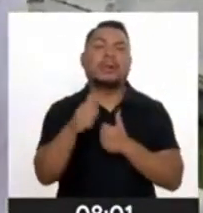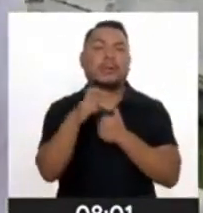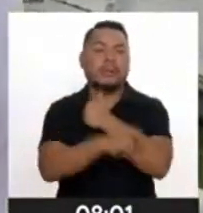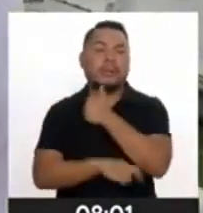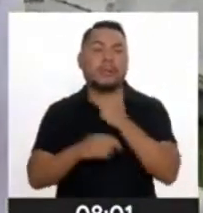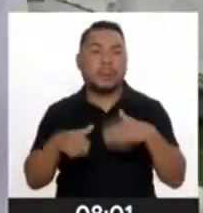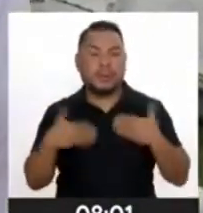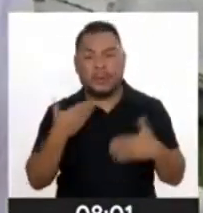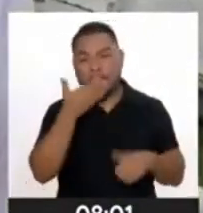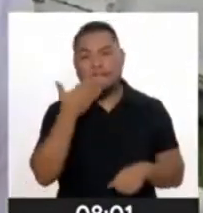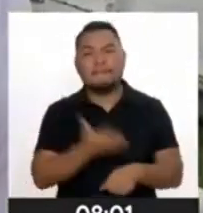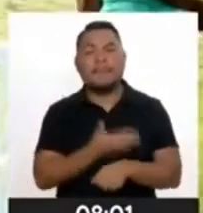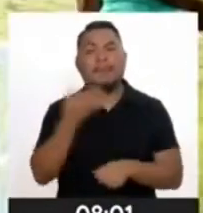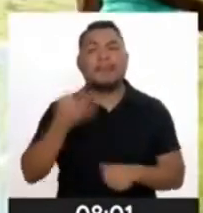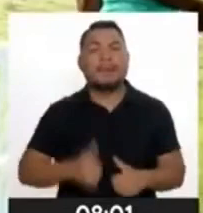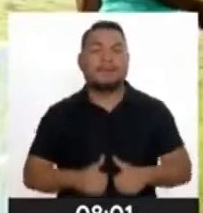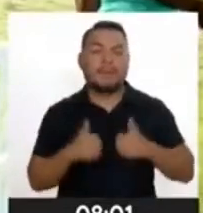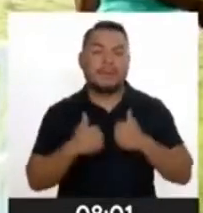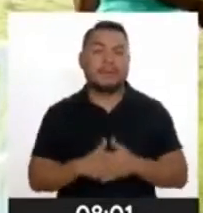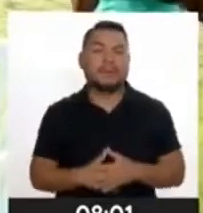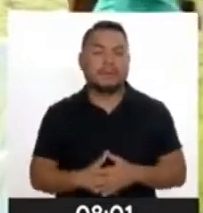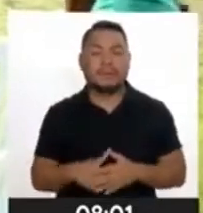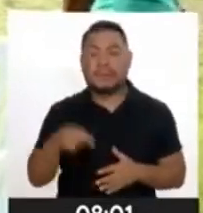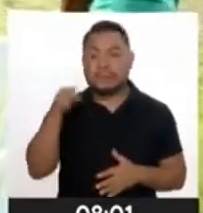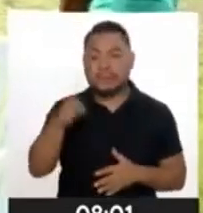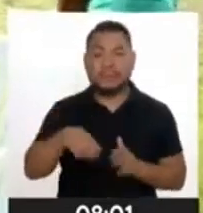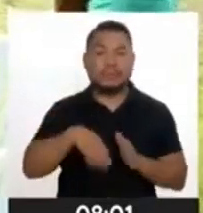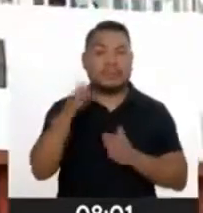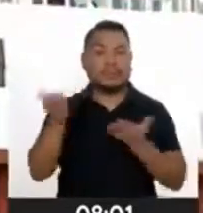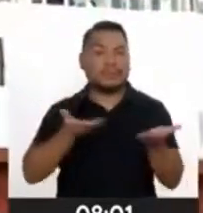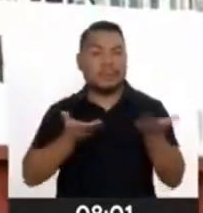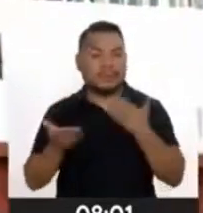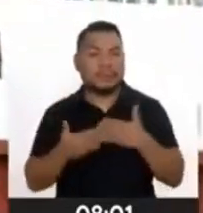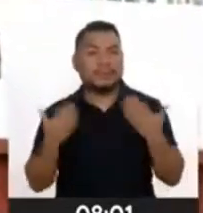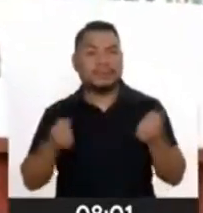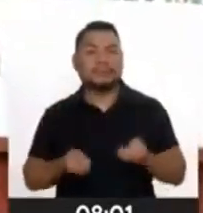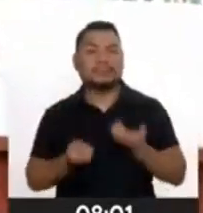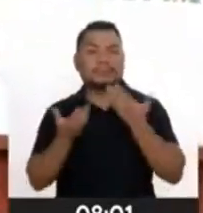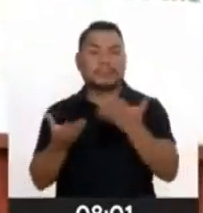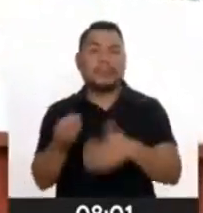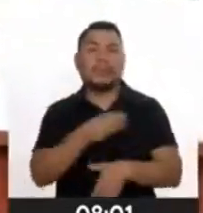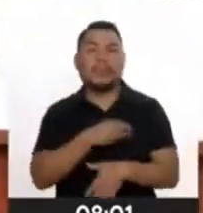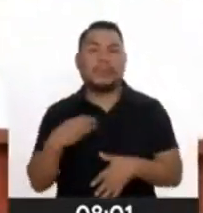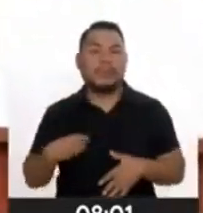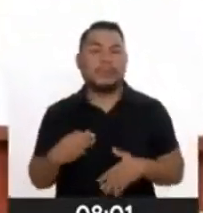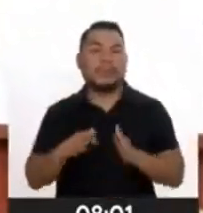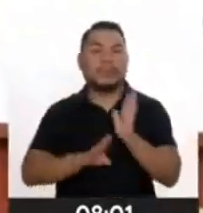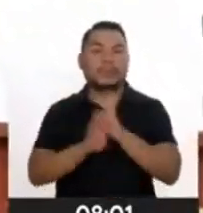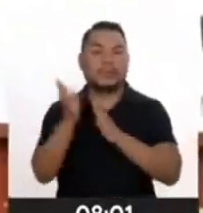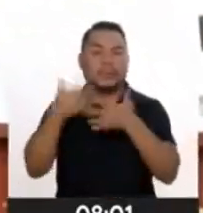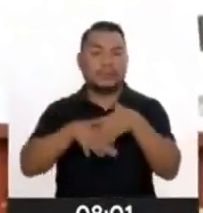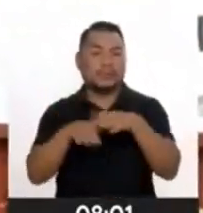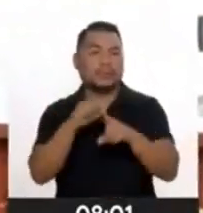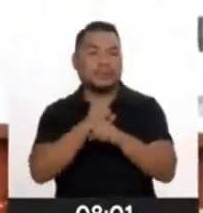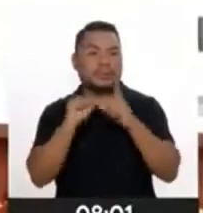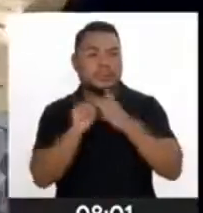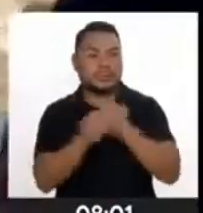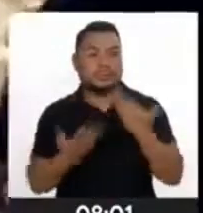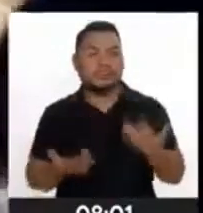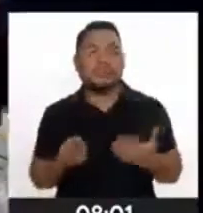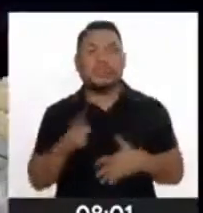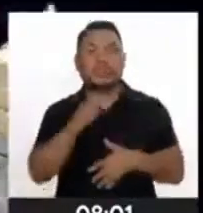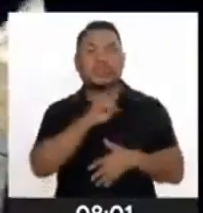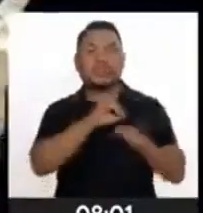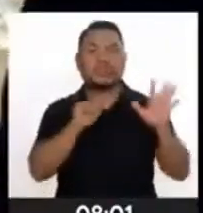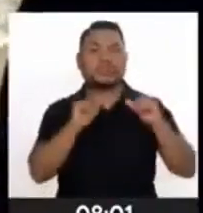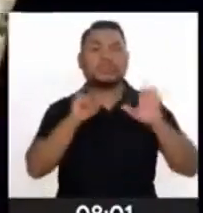poder mejorar su calidad de vida. Estos y más servicios son brindados por el Ministerio de Desarrollo e Inclusión Social en